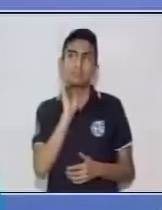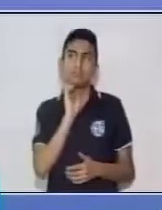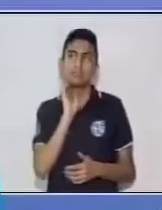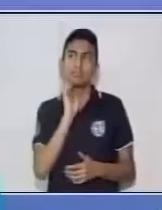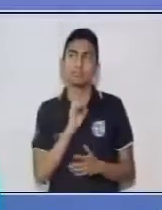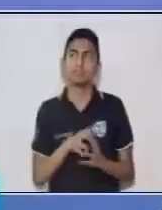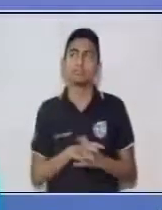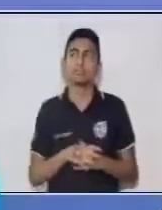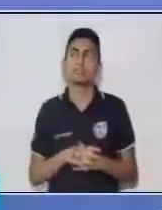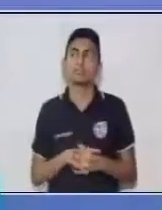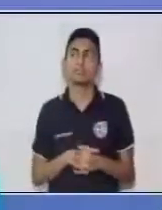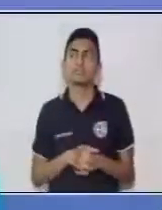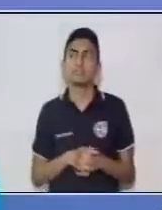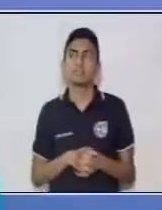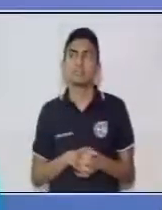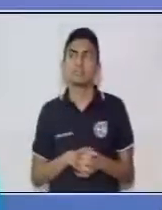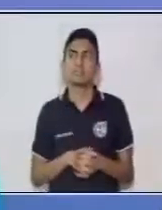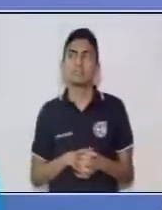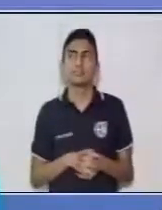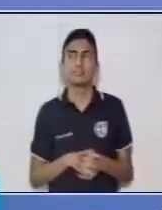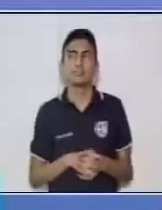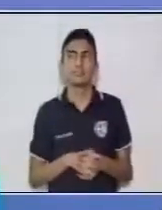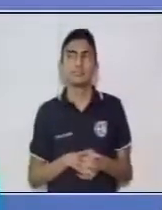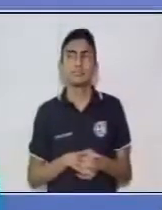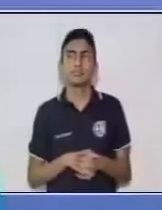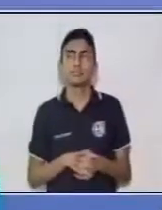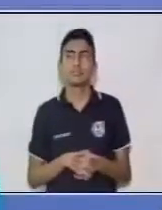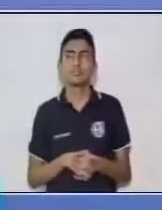giro 180 grados, queda de esta manera.